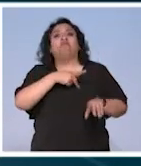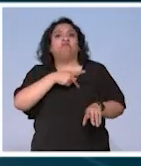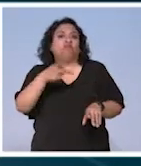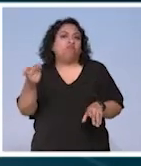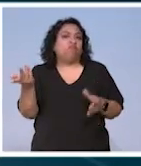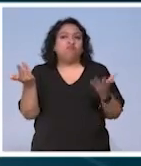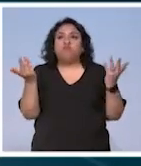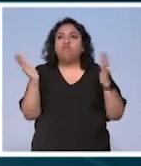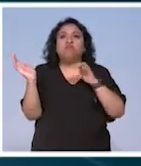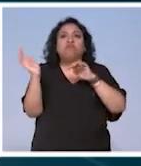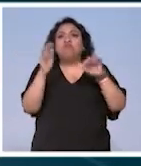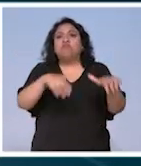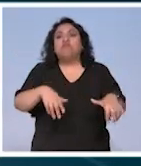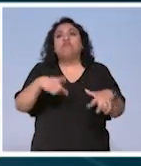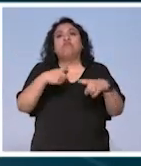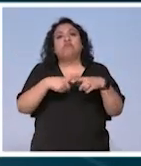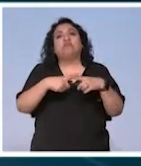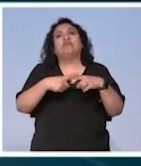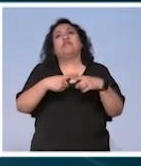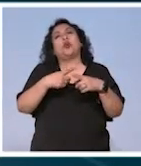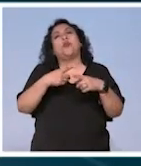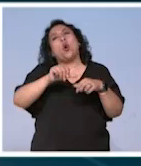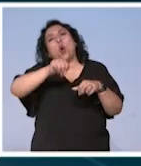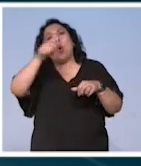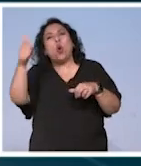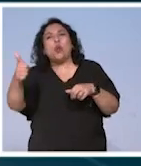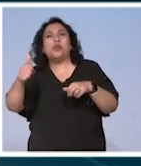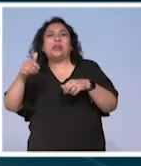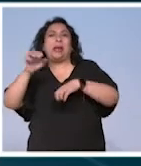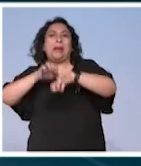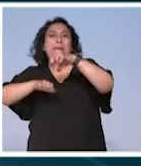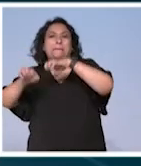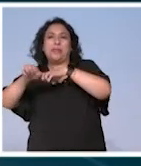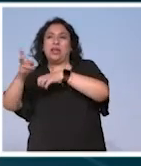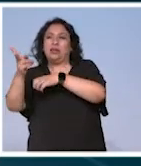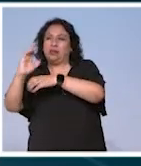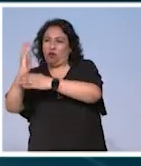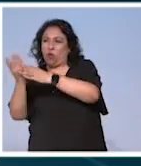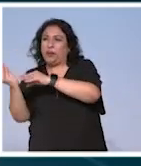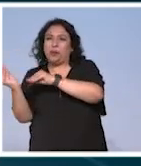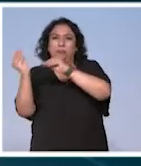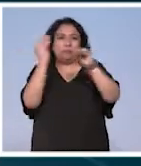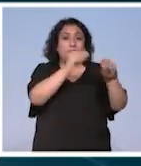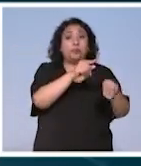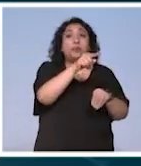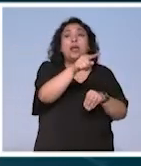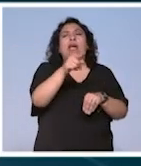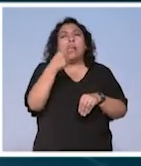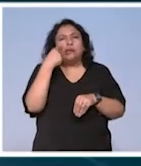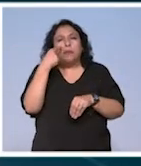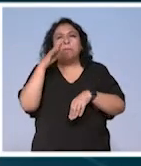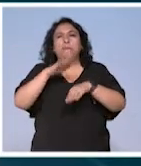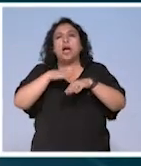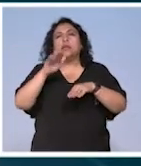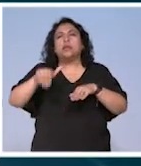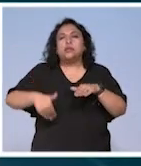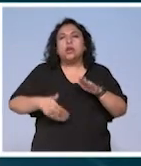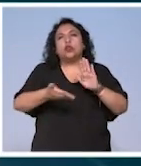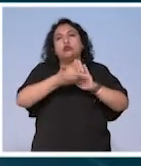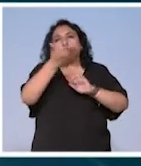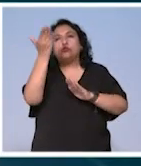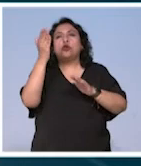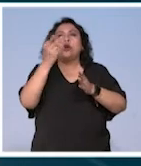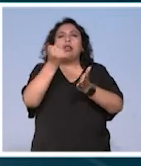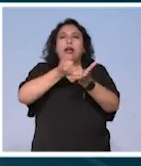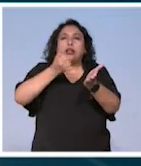y son contratados por subcontratistas. Y aunque los accidentes son más frecuentes en la construcción, la agricultura o el